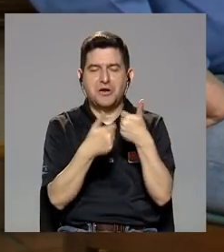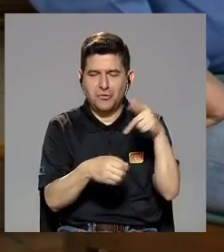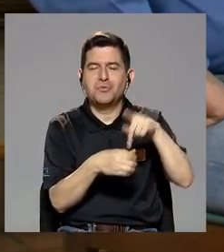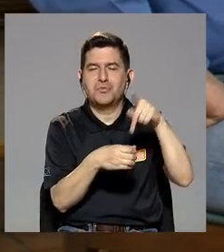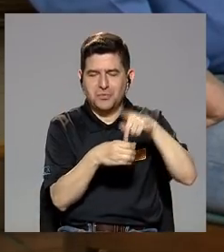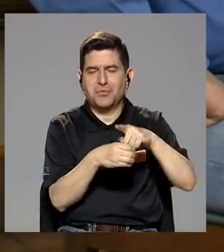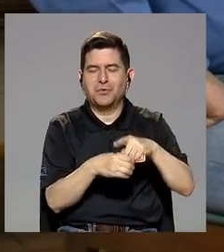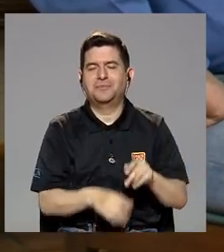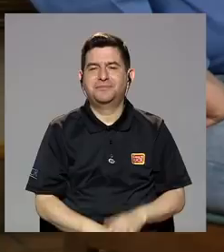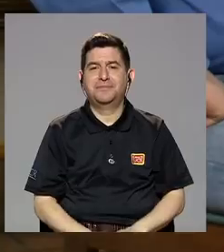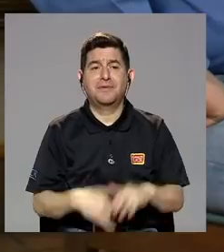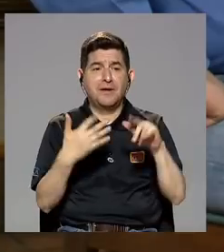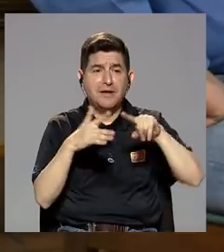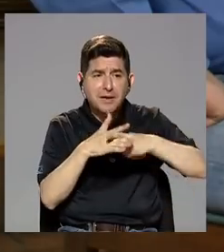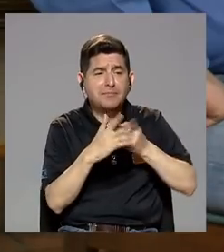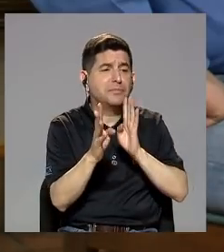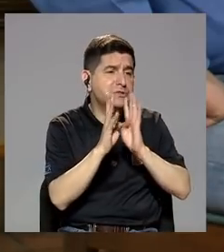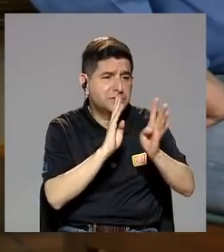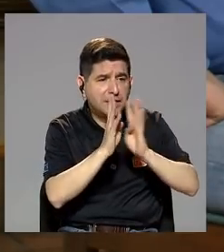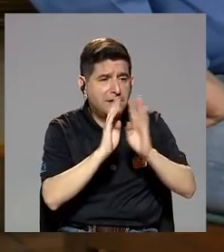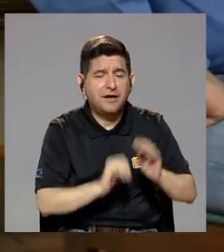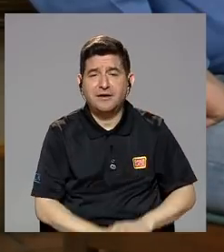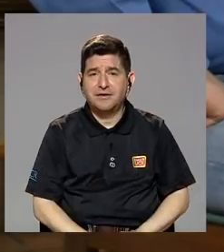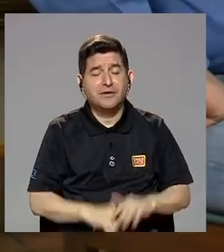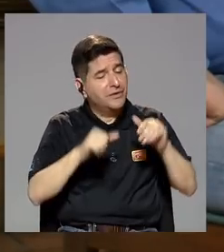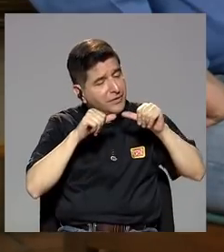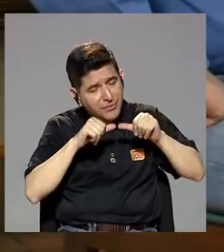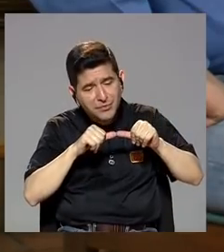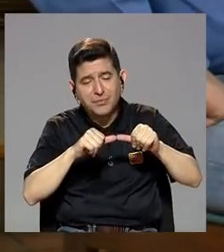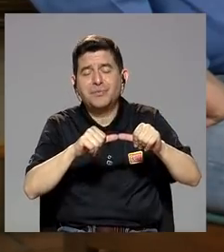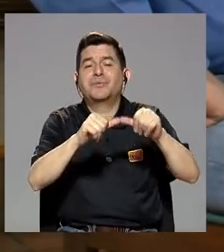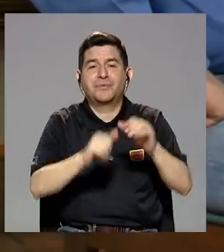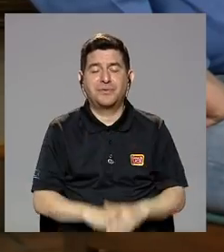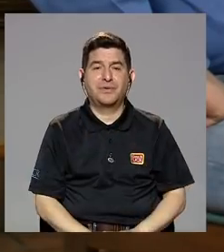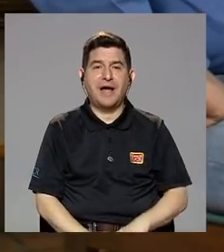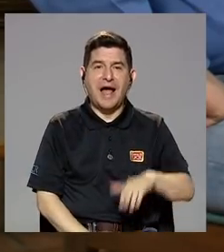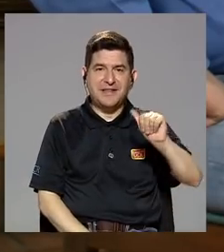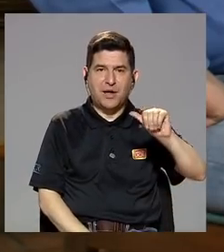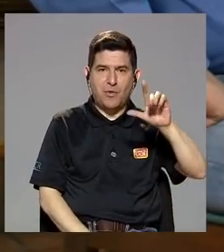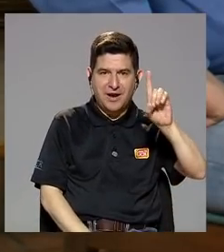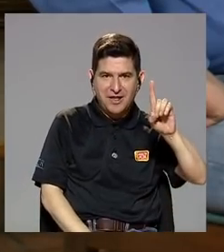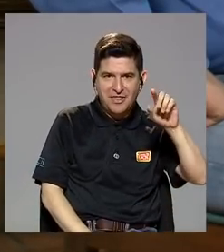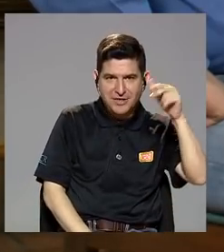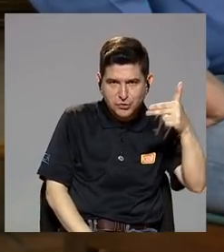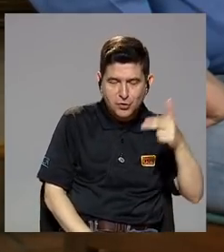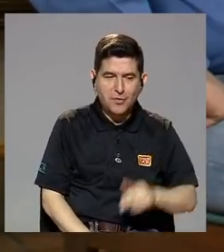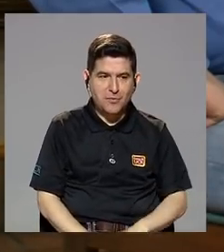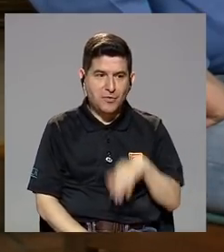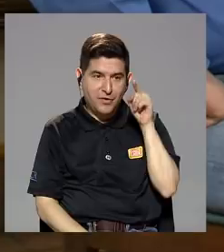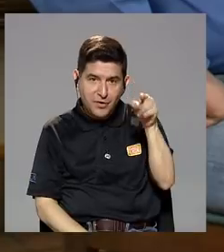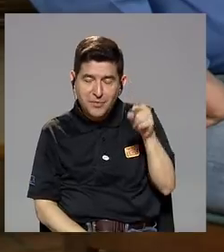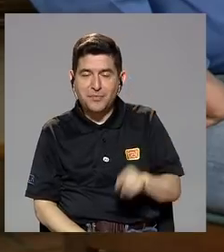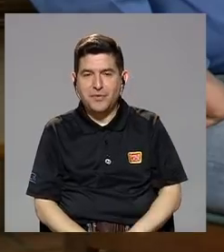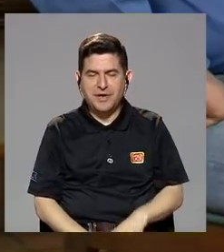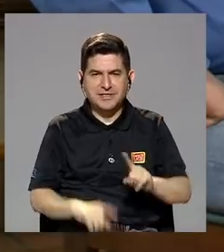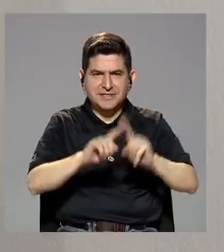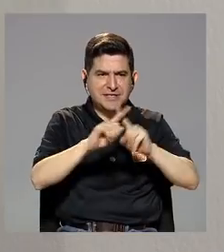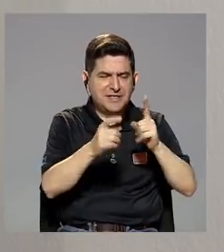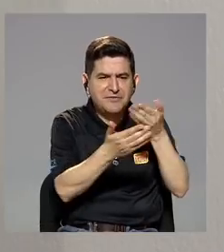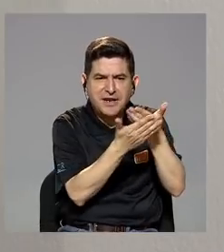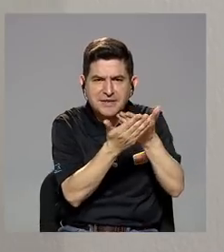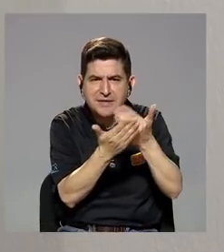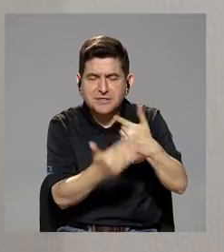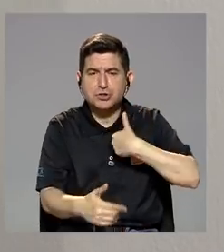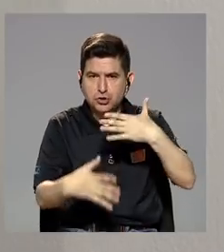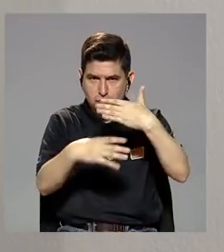y ya empezamos a conversar y todo lo demás y atahualpa a raíz de esa improvisación y de otras más que